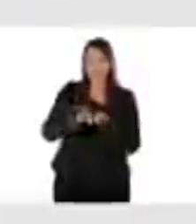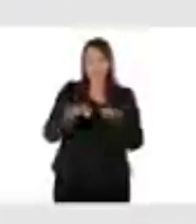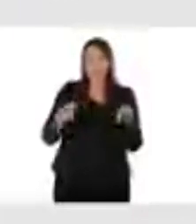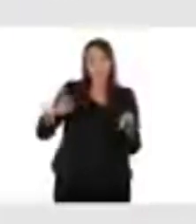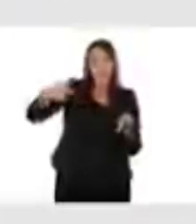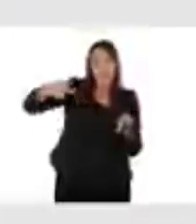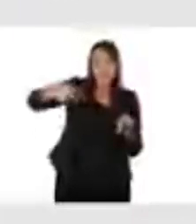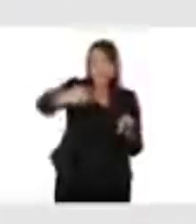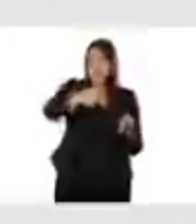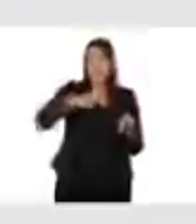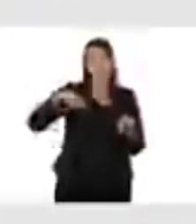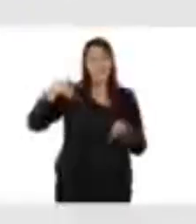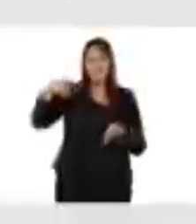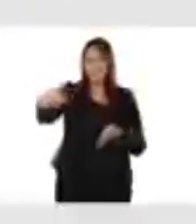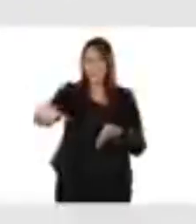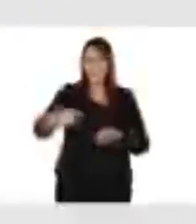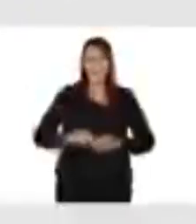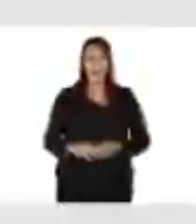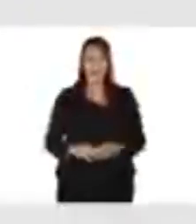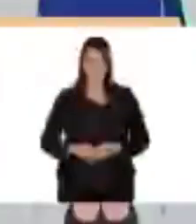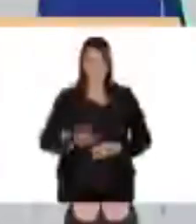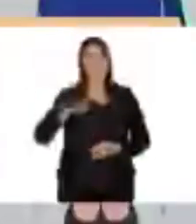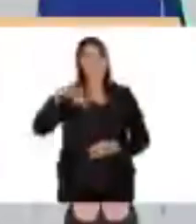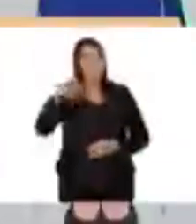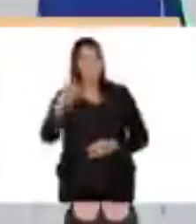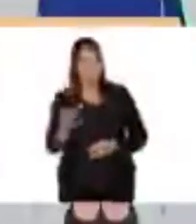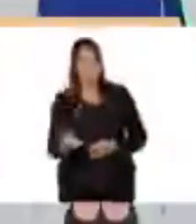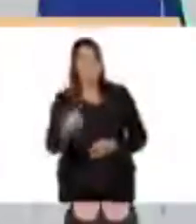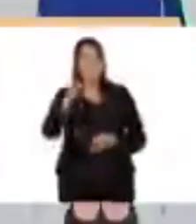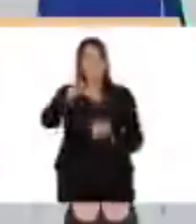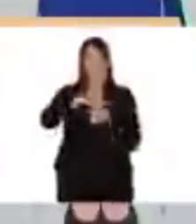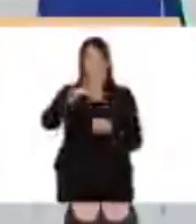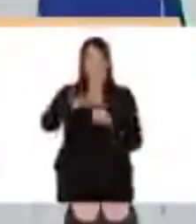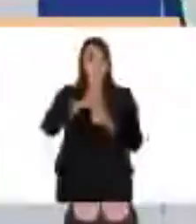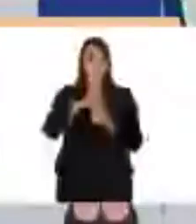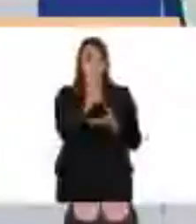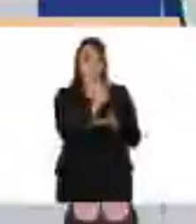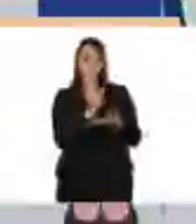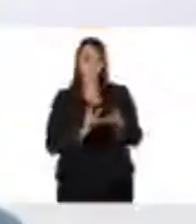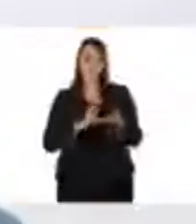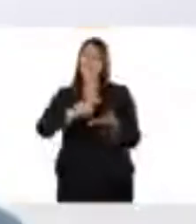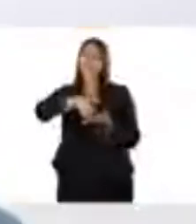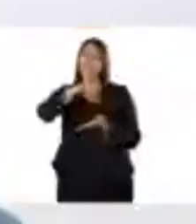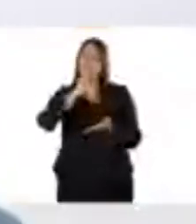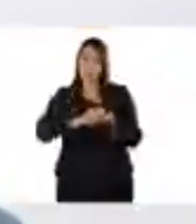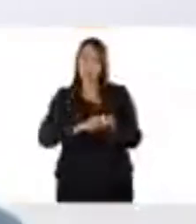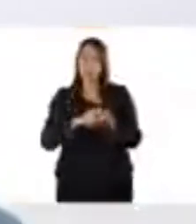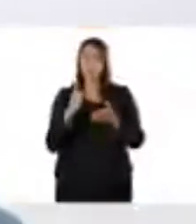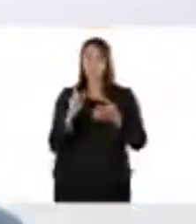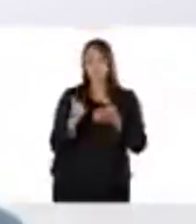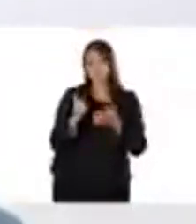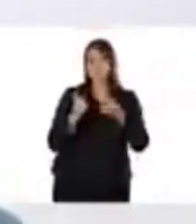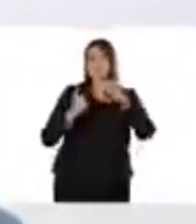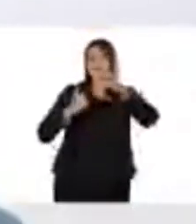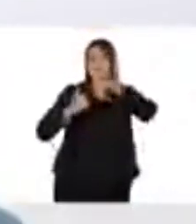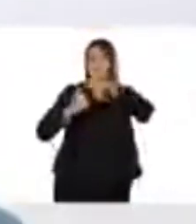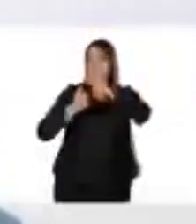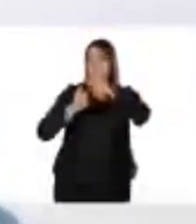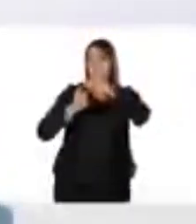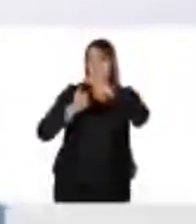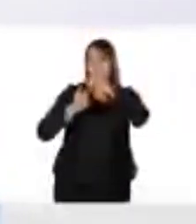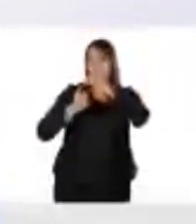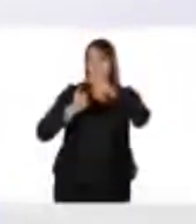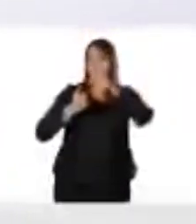mascarillas bien puestas y los adultos mayores asistir en horas de la mañana a votar con imágenes y redacción de melvin galas este es un informe